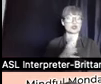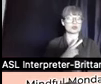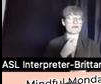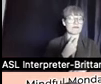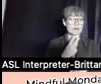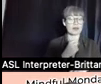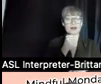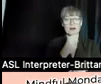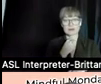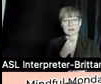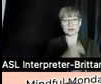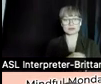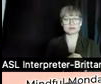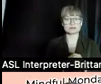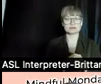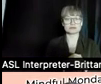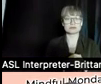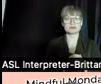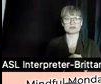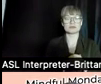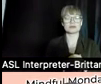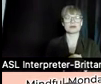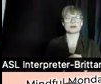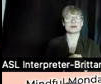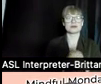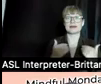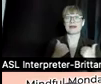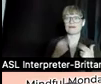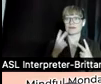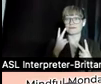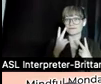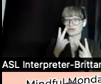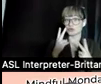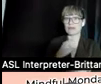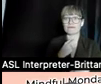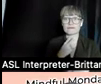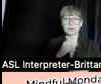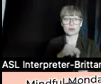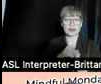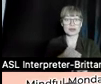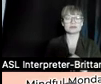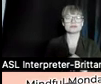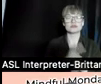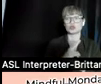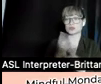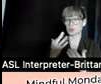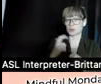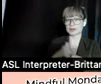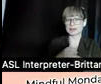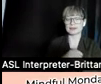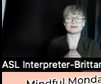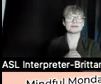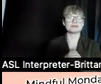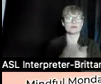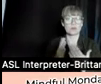Observar mensajes verbales y no verbales. Proveer recordatorios verbales y